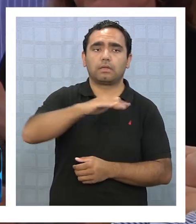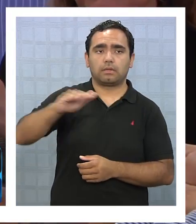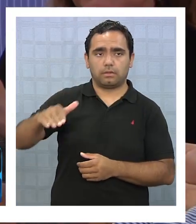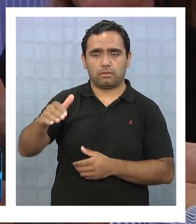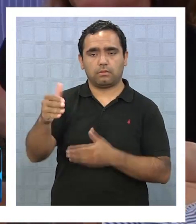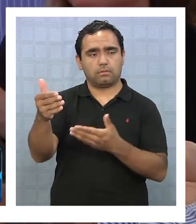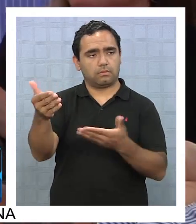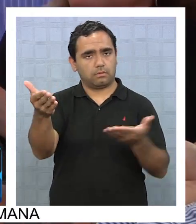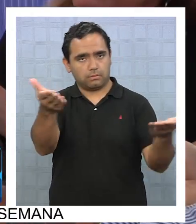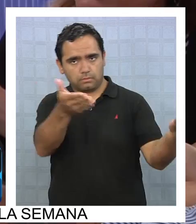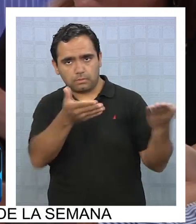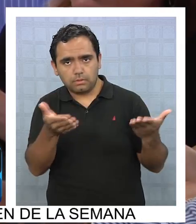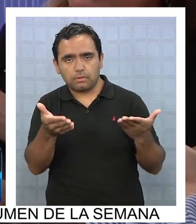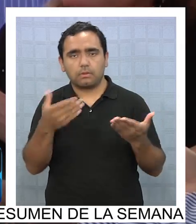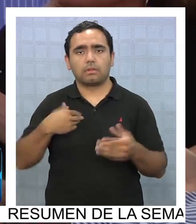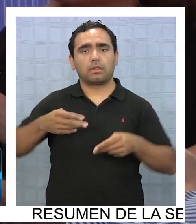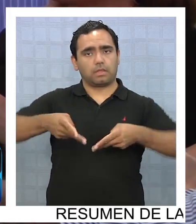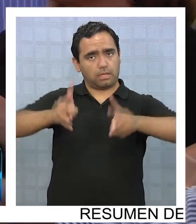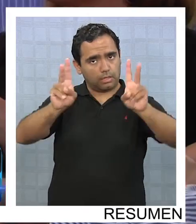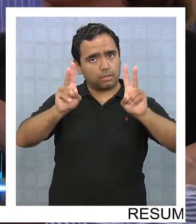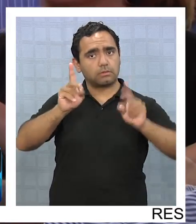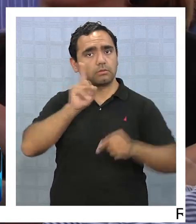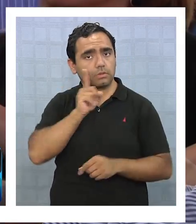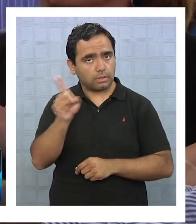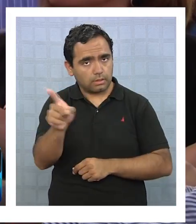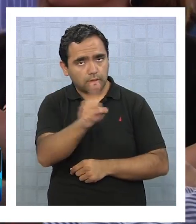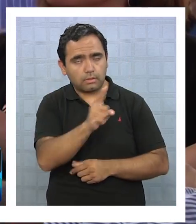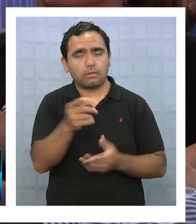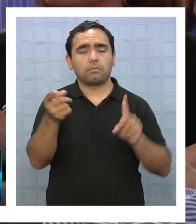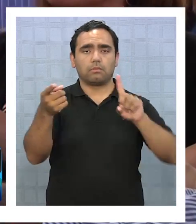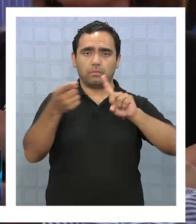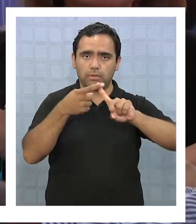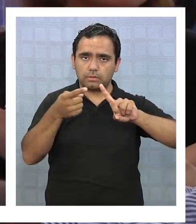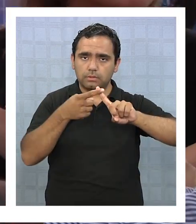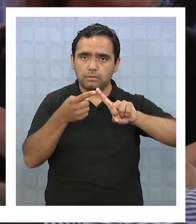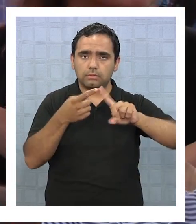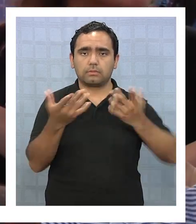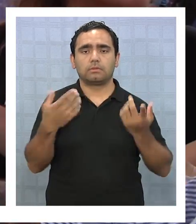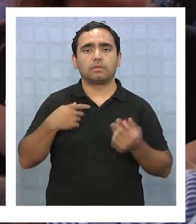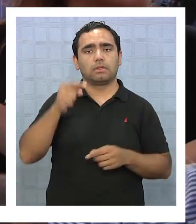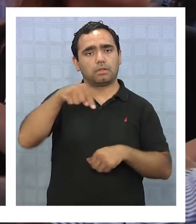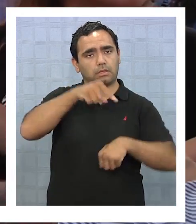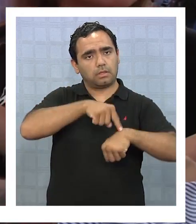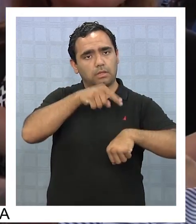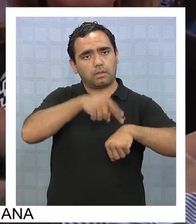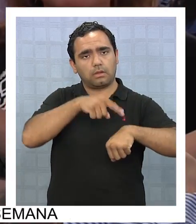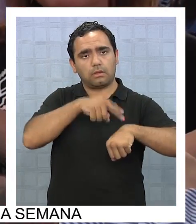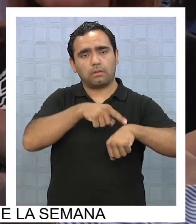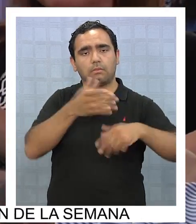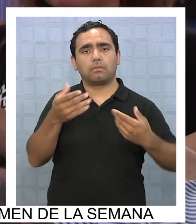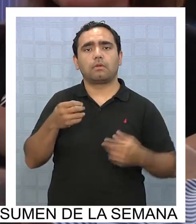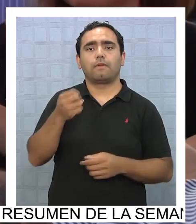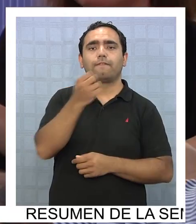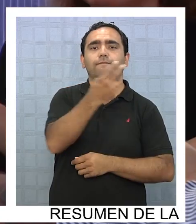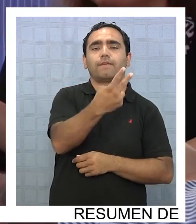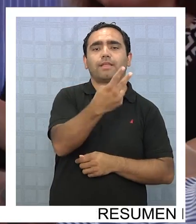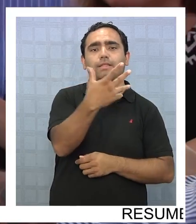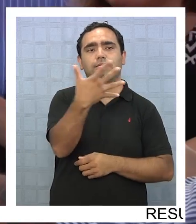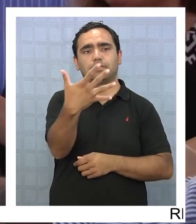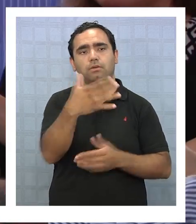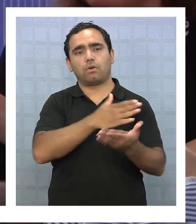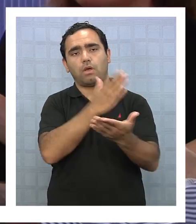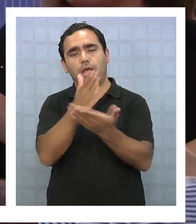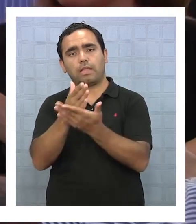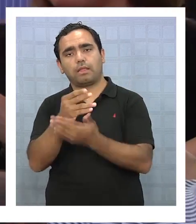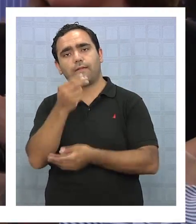sujetos de derechos a participar en esta jornada que van a ser del día 25 al